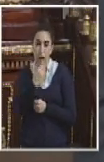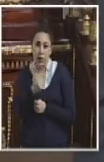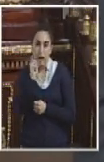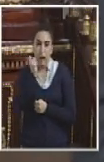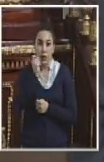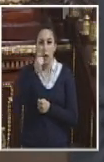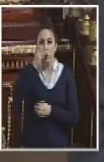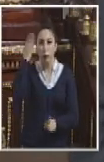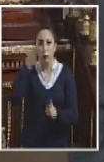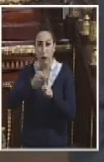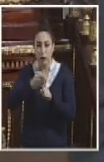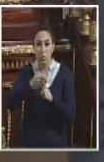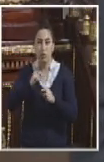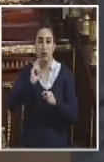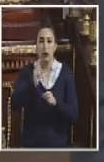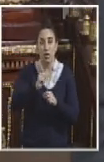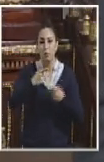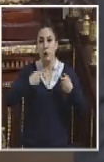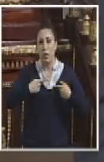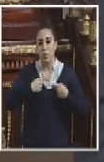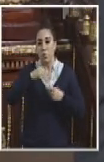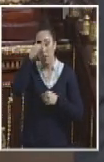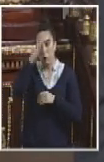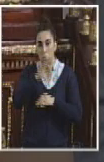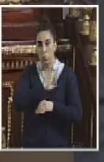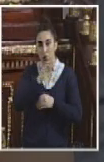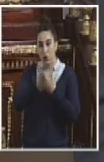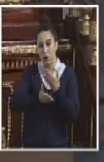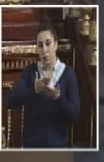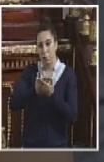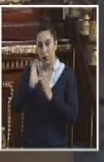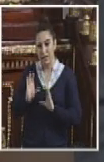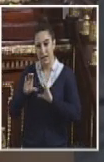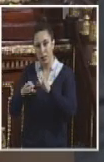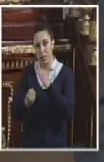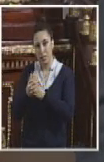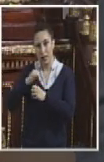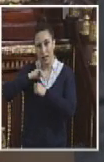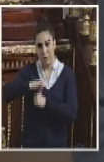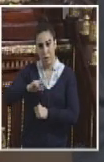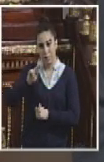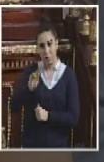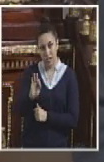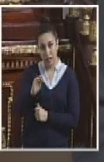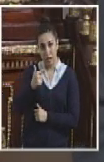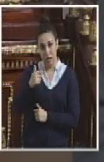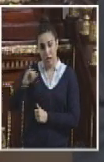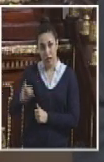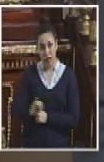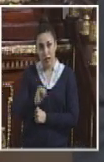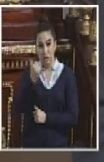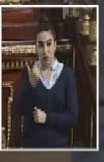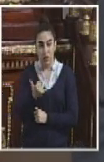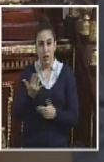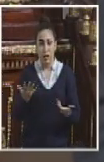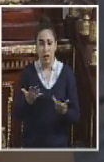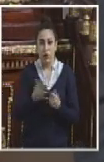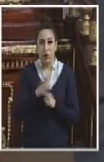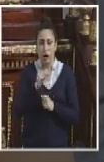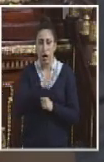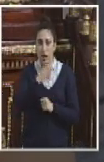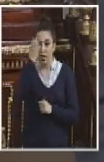de la persona que en su caso debió de proponer. No indica la idoneidad del candidato o candidata para desempeñar el